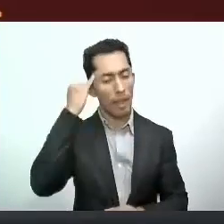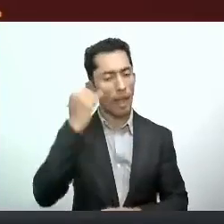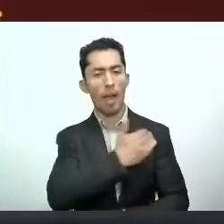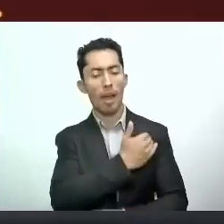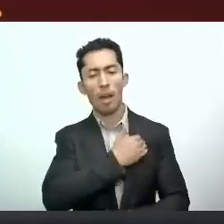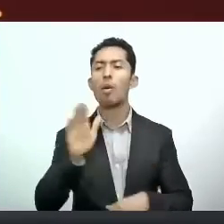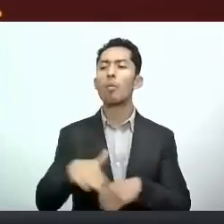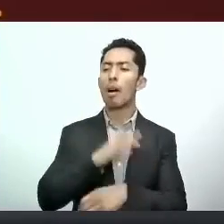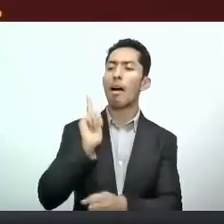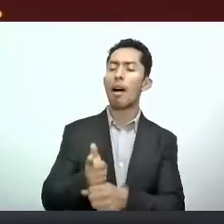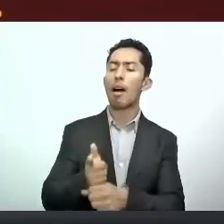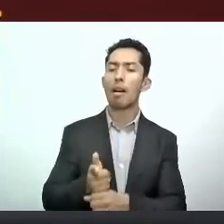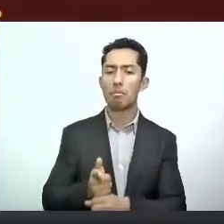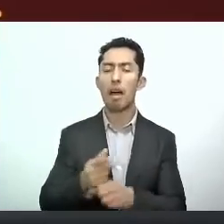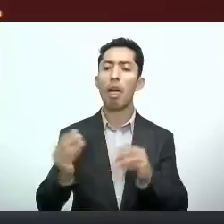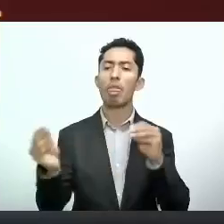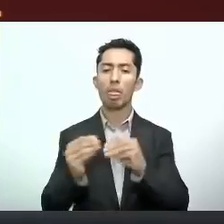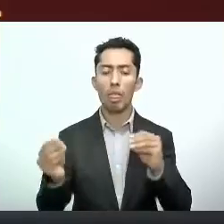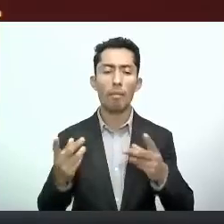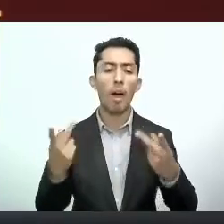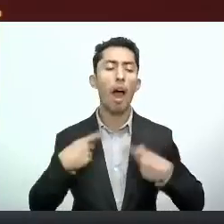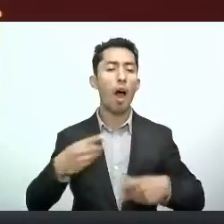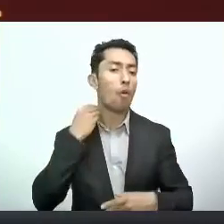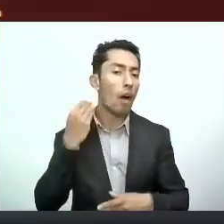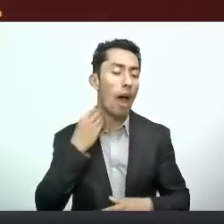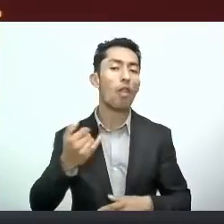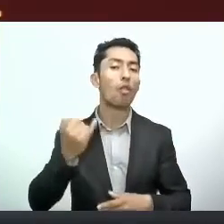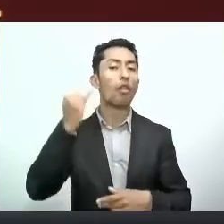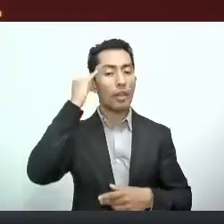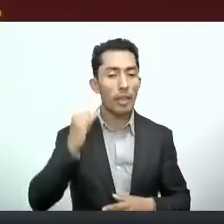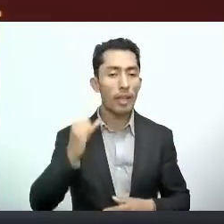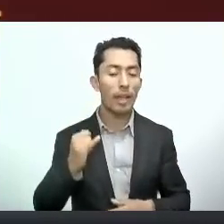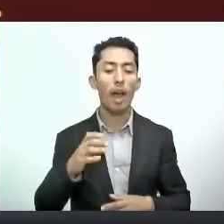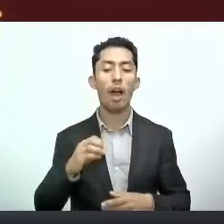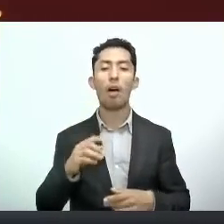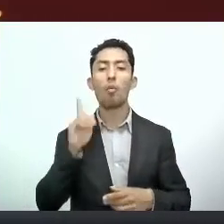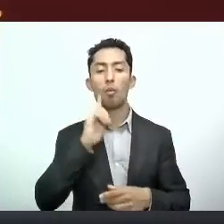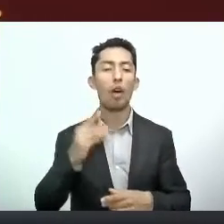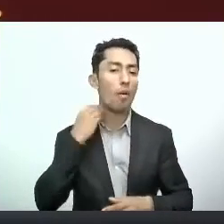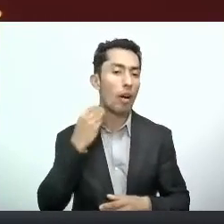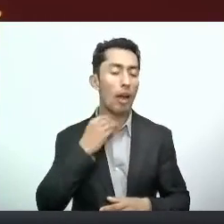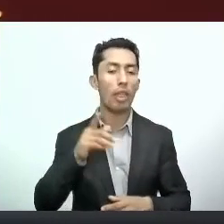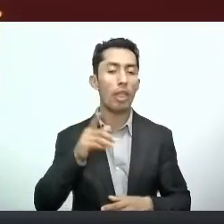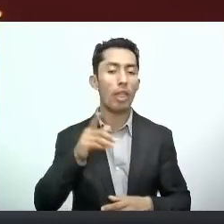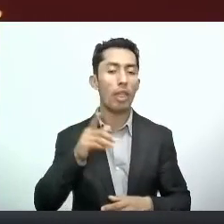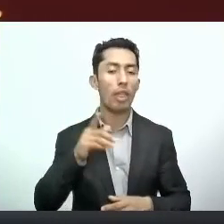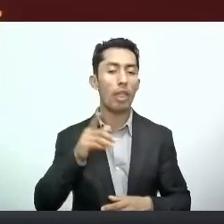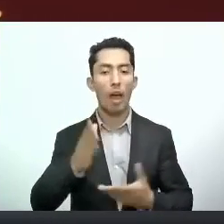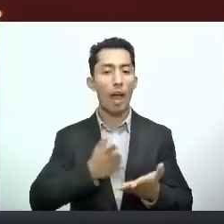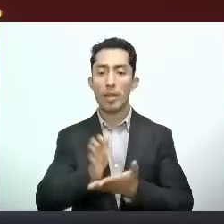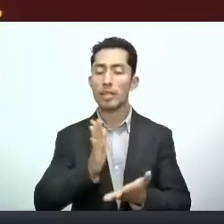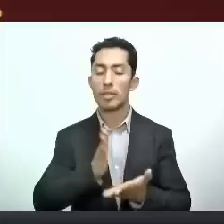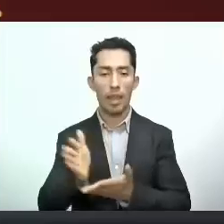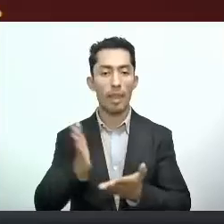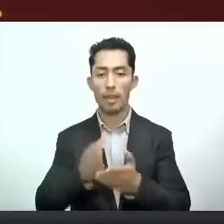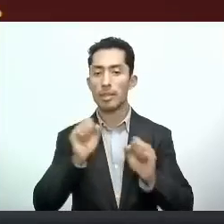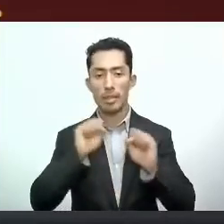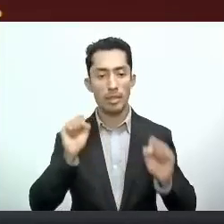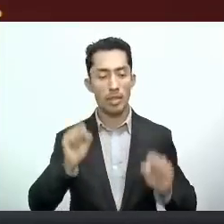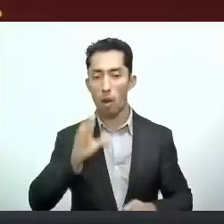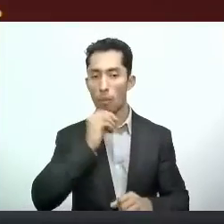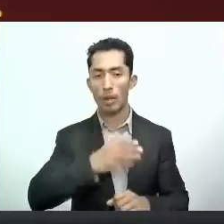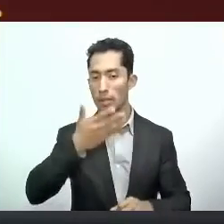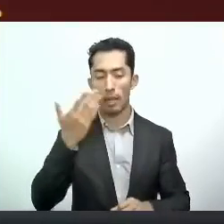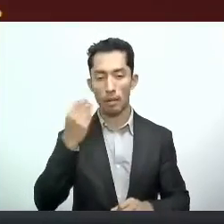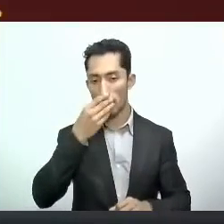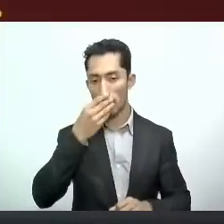pues ni litigantes indígenas ni defensoras estaban accediendo a este sistema. Se hizo una revisión muy